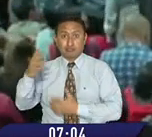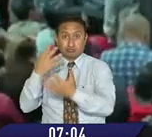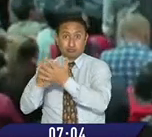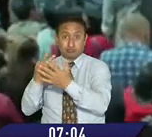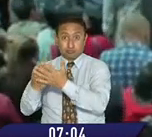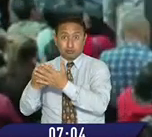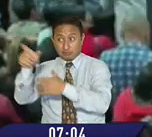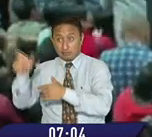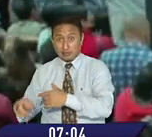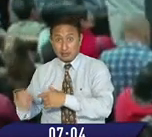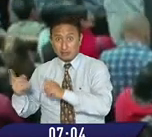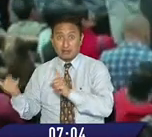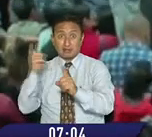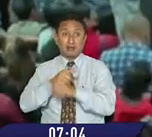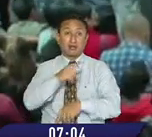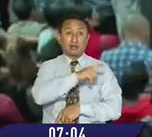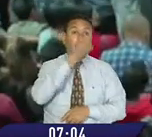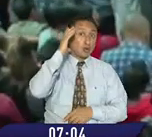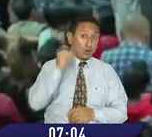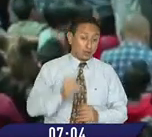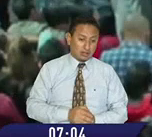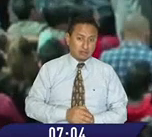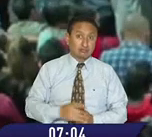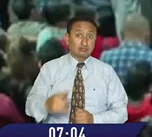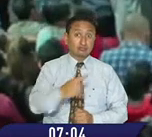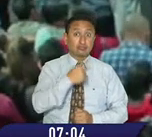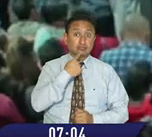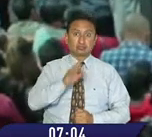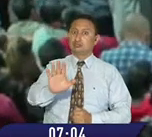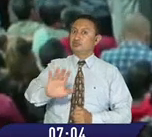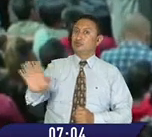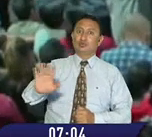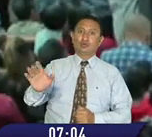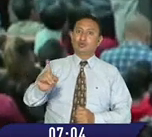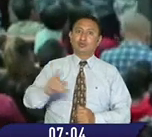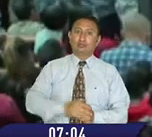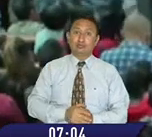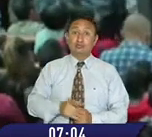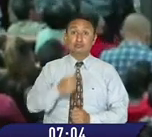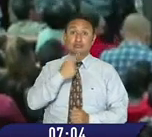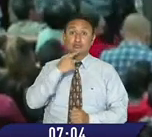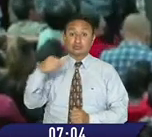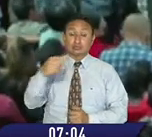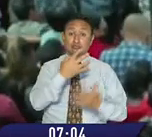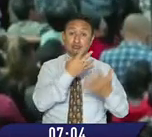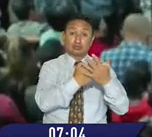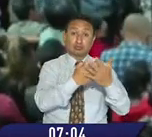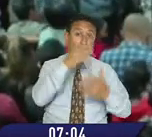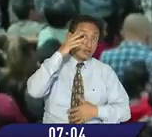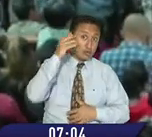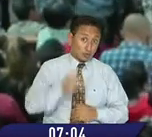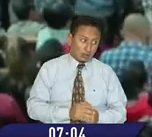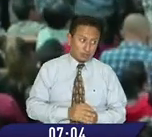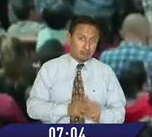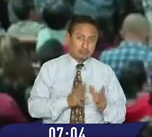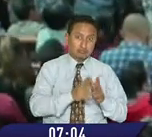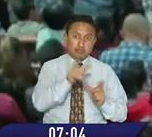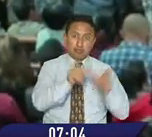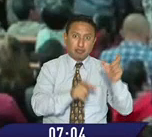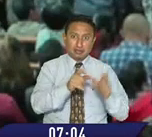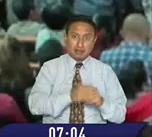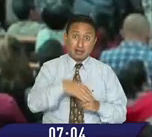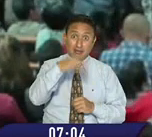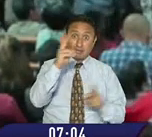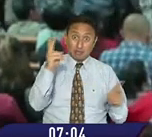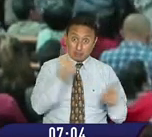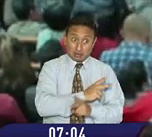El funcionario rechazó la posibilidad y afirmando también que este centro carcelario no tiene capacidad para albergar a reos